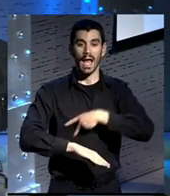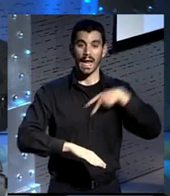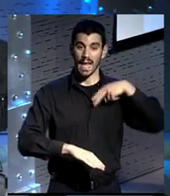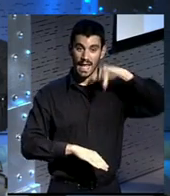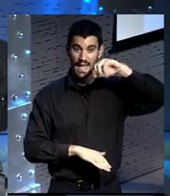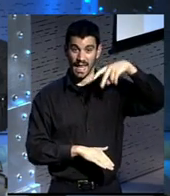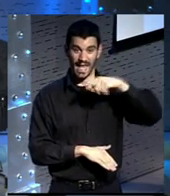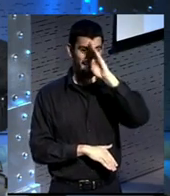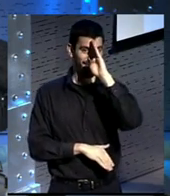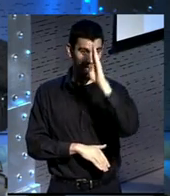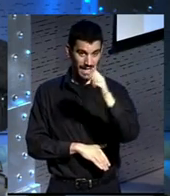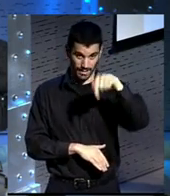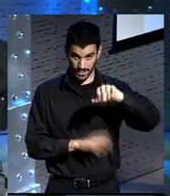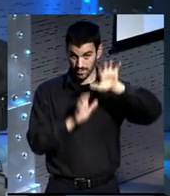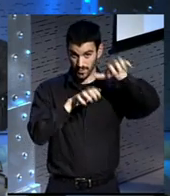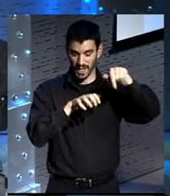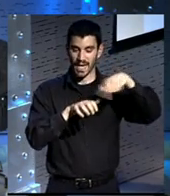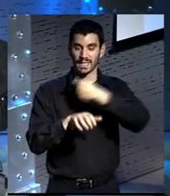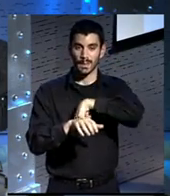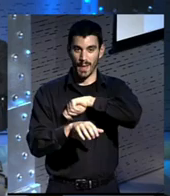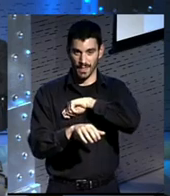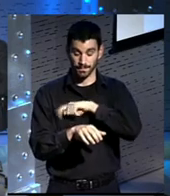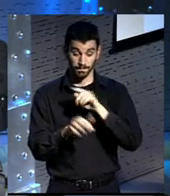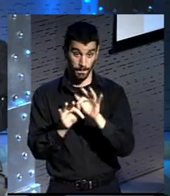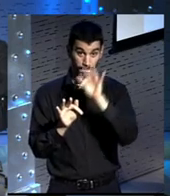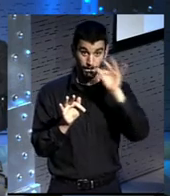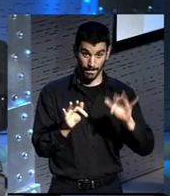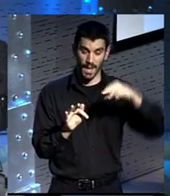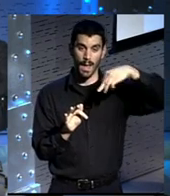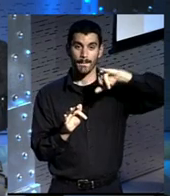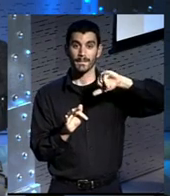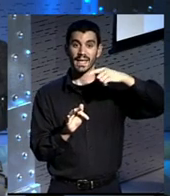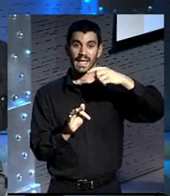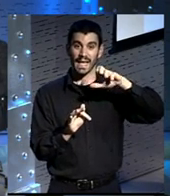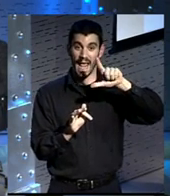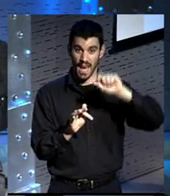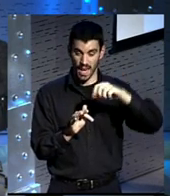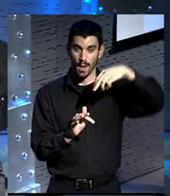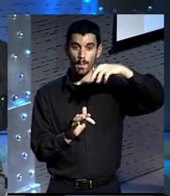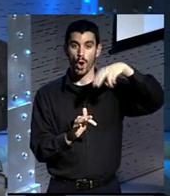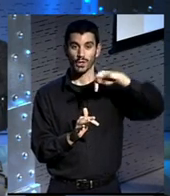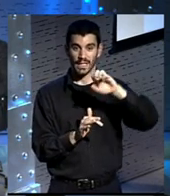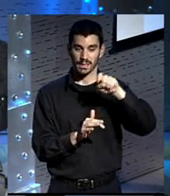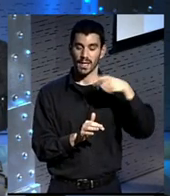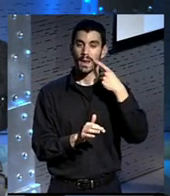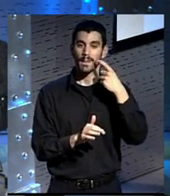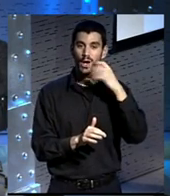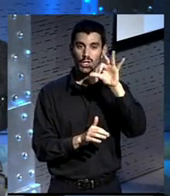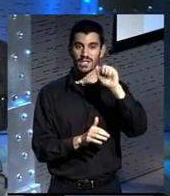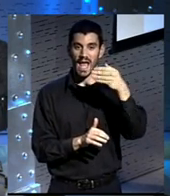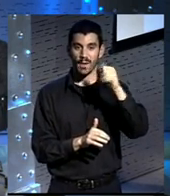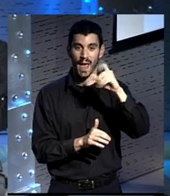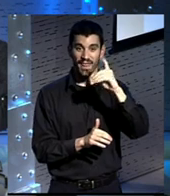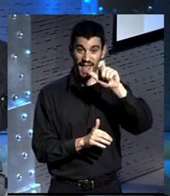en España. A su izquierda está Miguel Montes, director general del Banco Sabadell. Ha desarrollado toda su carrera profesional en el sector de